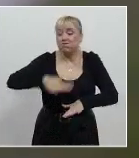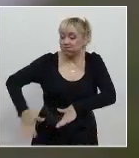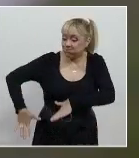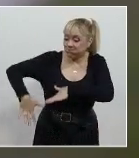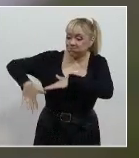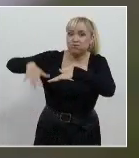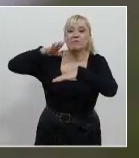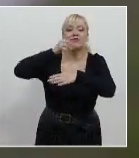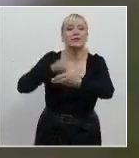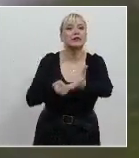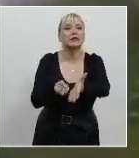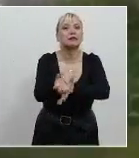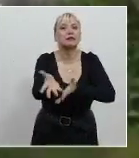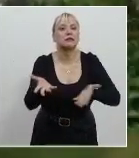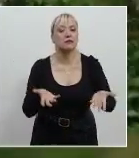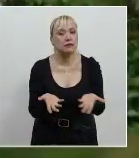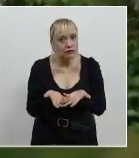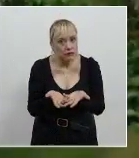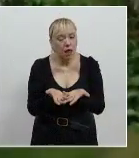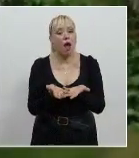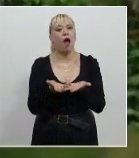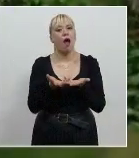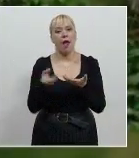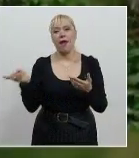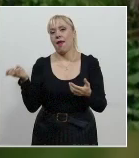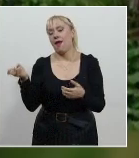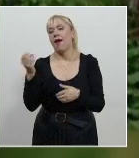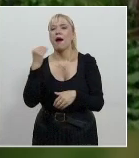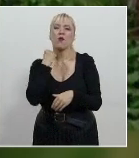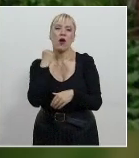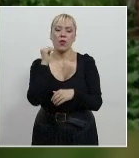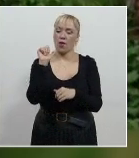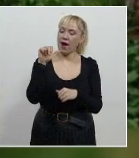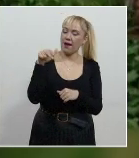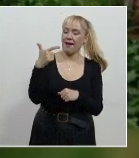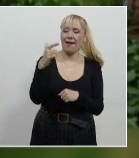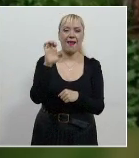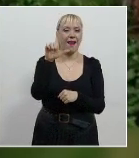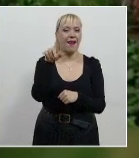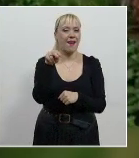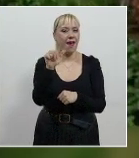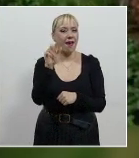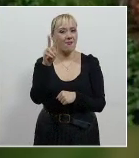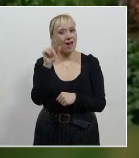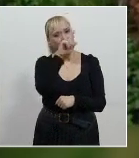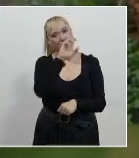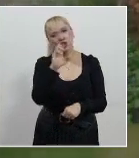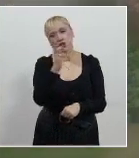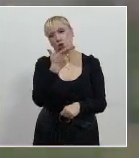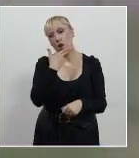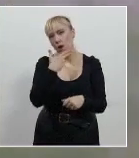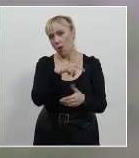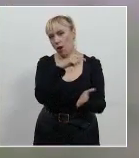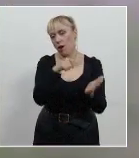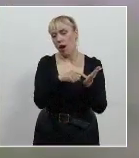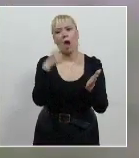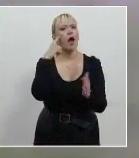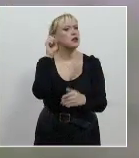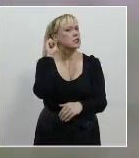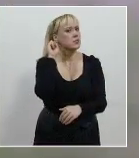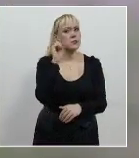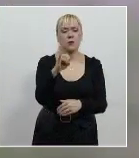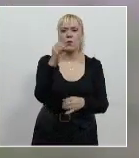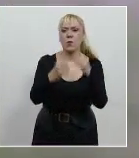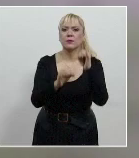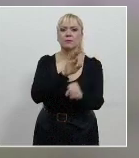comunidad. A través de un amparo, Ángel Nava, asesor jurídico en la delegación Chihuahua del IFDP, obtuvo la orden